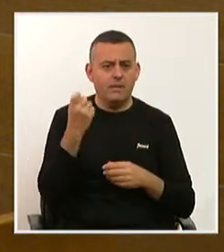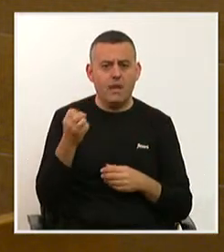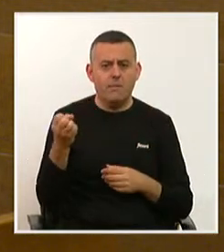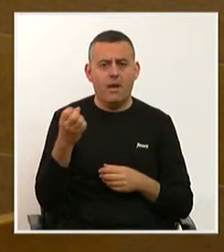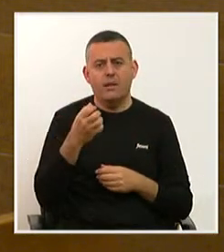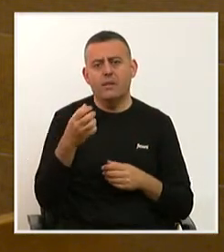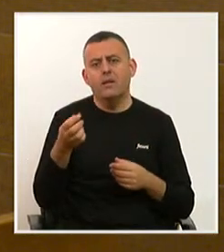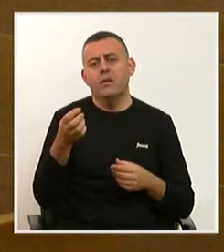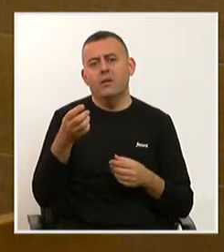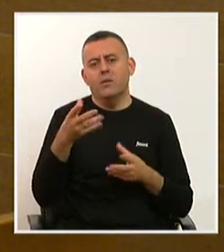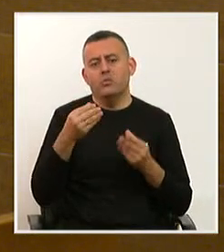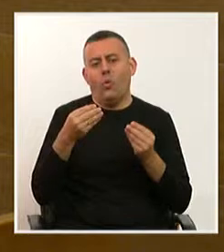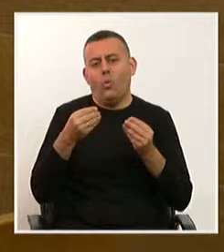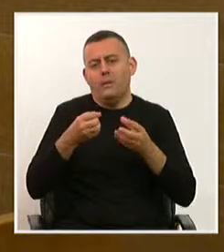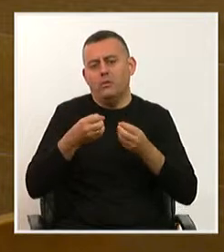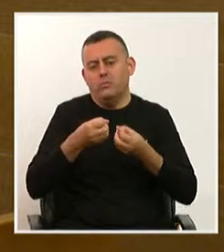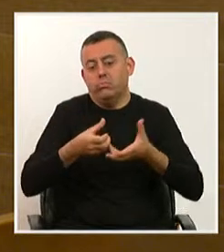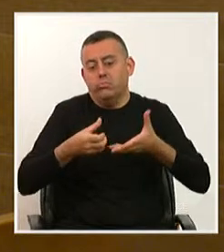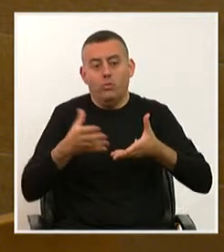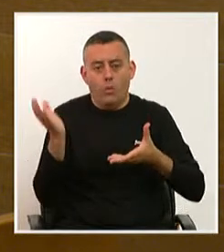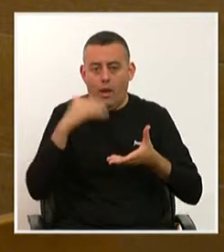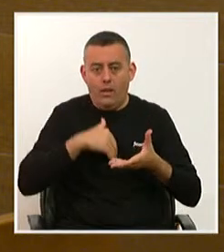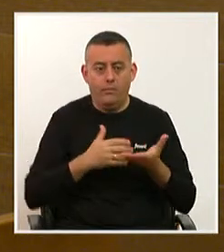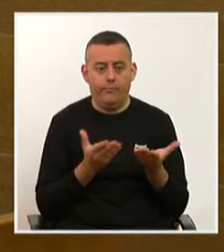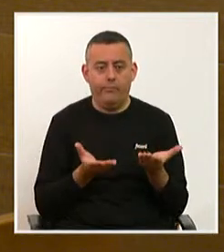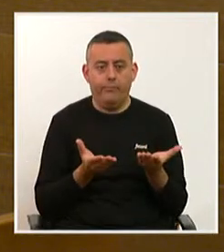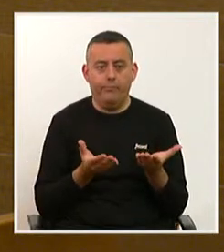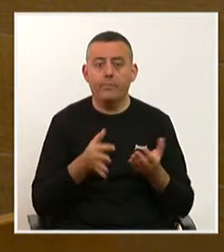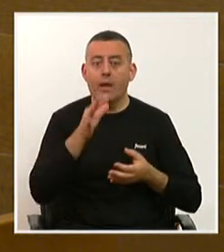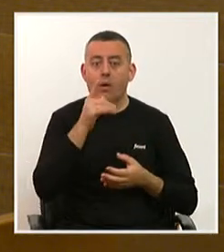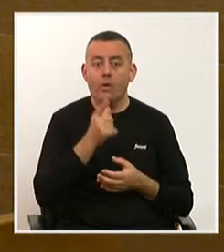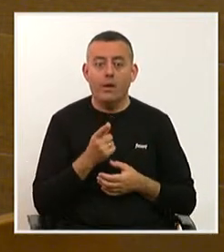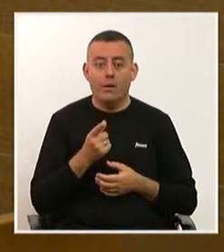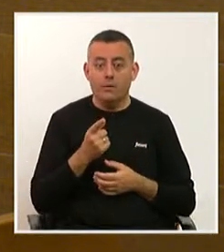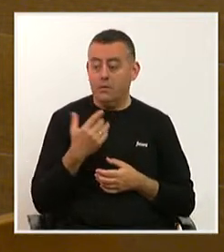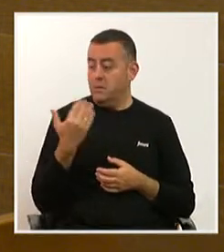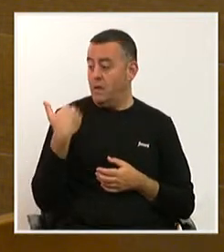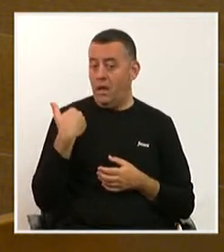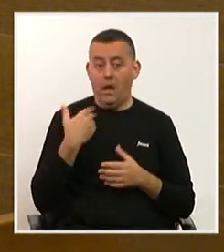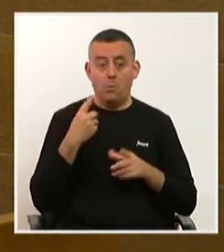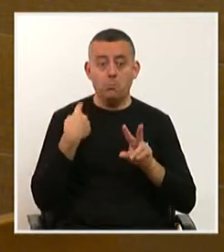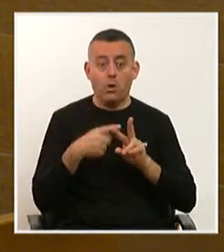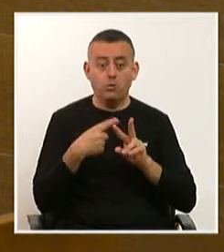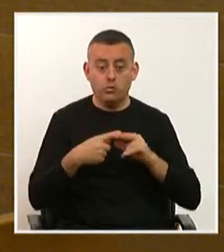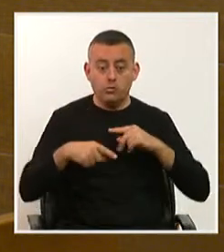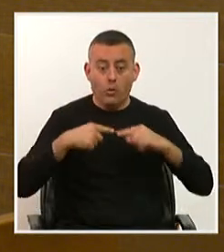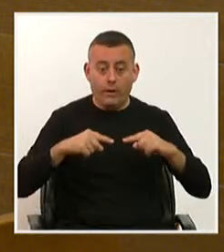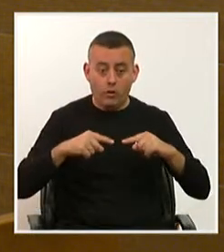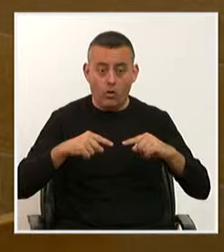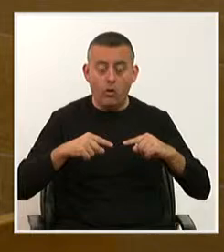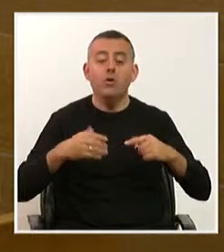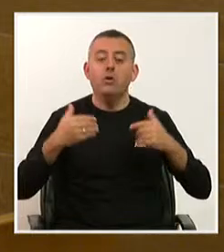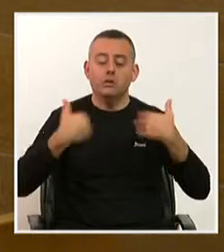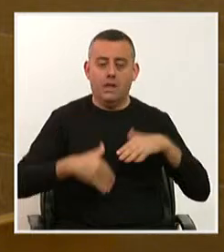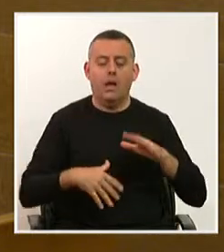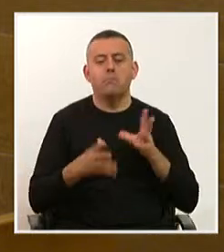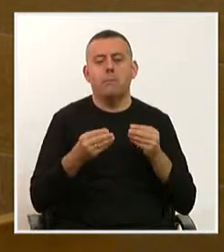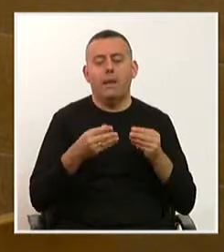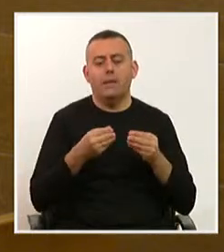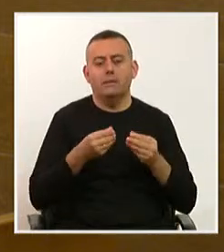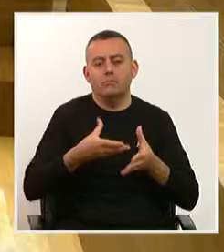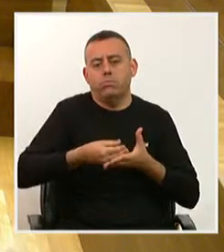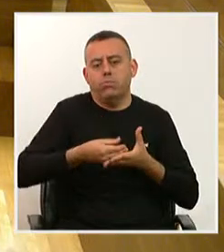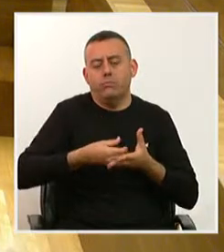partido popular y vox ha sido que la licencia ya está y se está preparando la licitación Esa es la gestión de este gobierno señor fullana Esa es